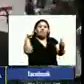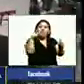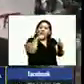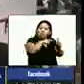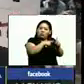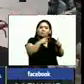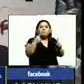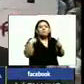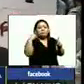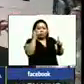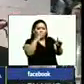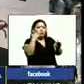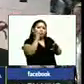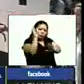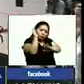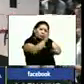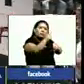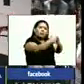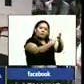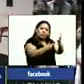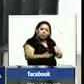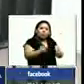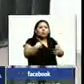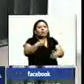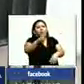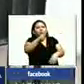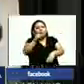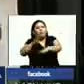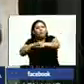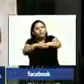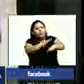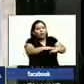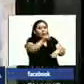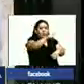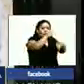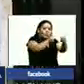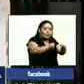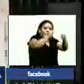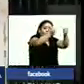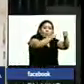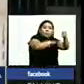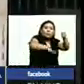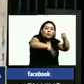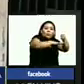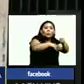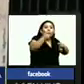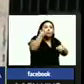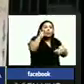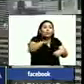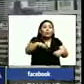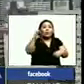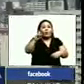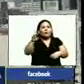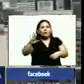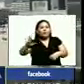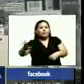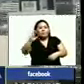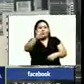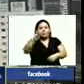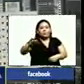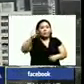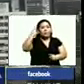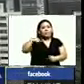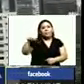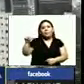Se le respetarán Todos sus derechos Y se informó Que estará recluido En un centro penitenciario En el oriente del país Álvaro